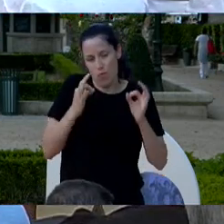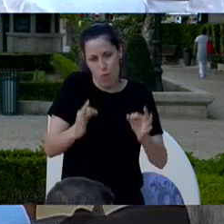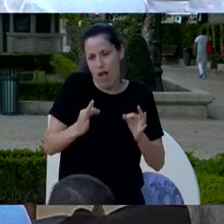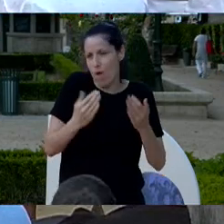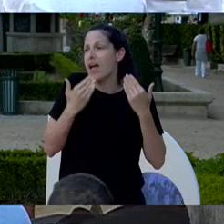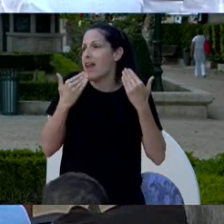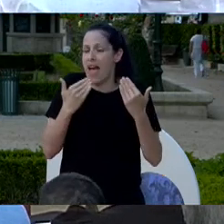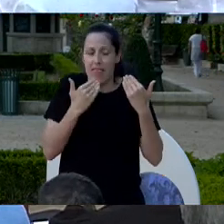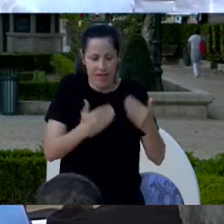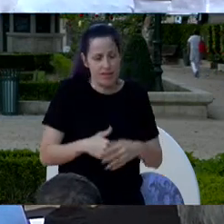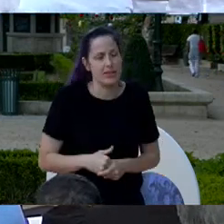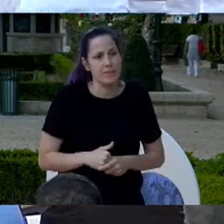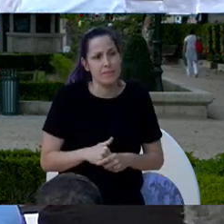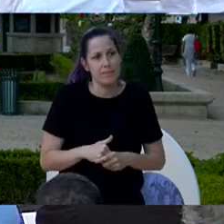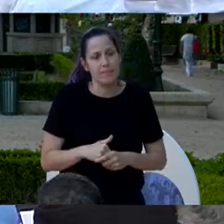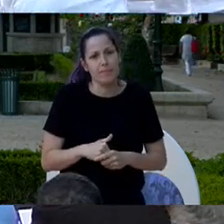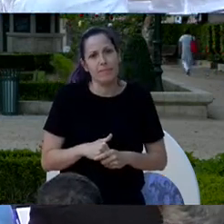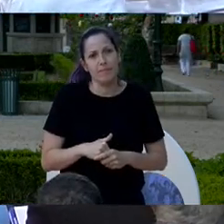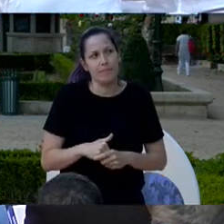grazas.